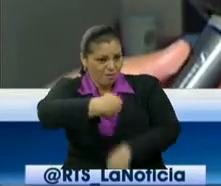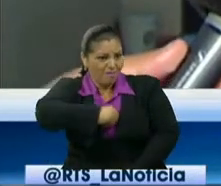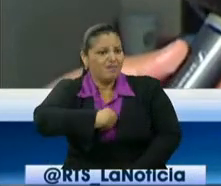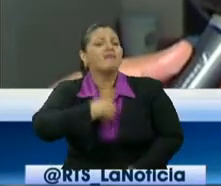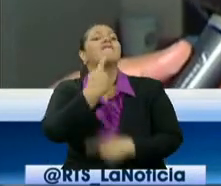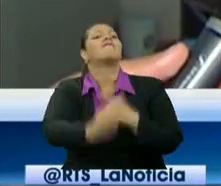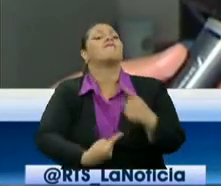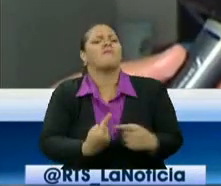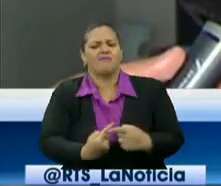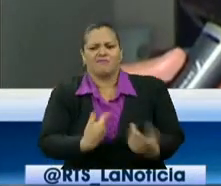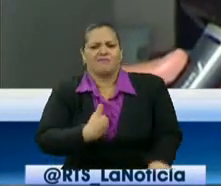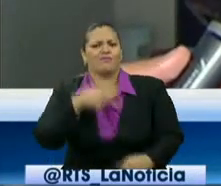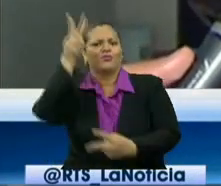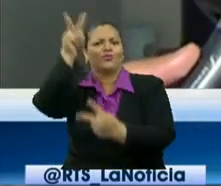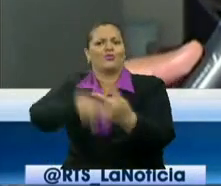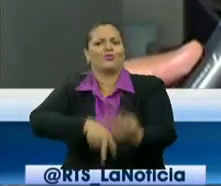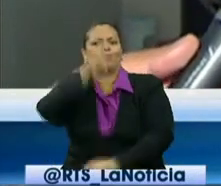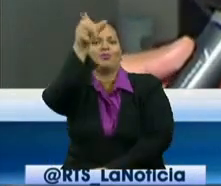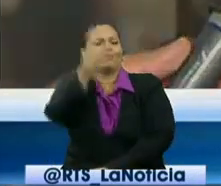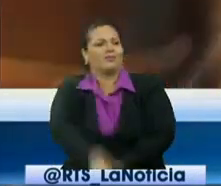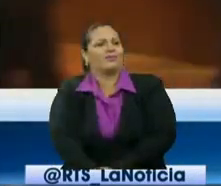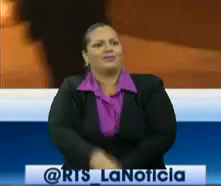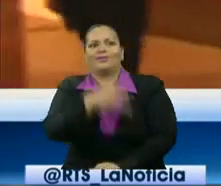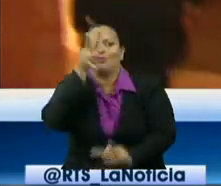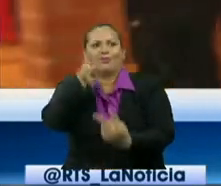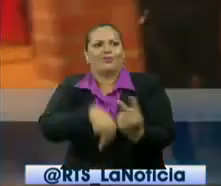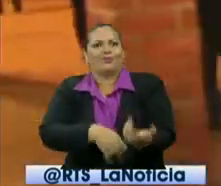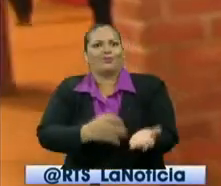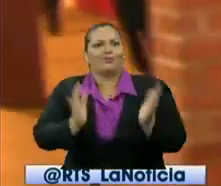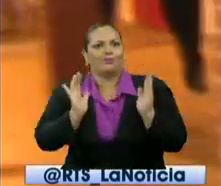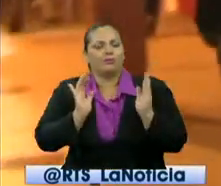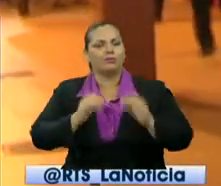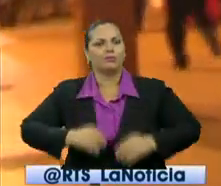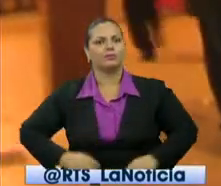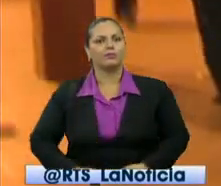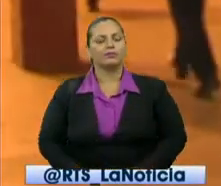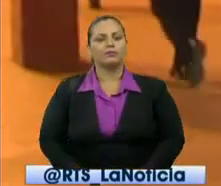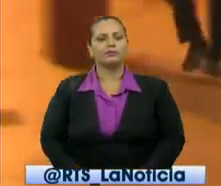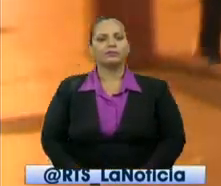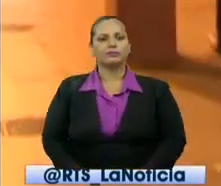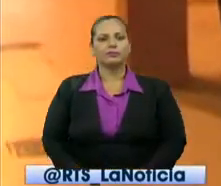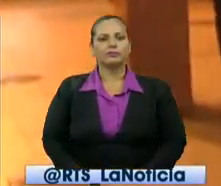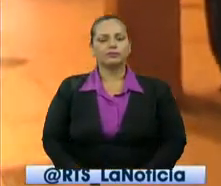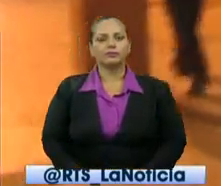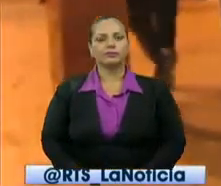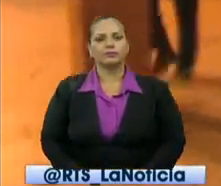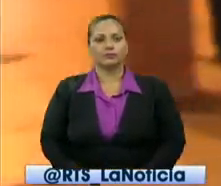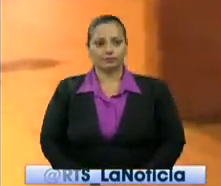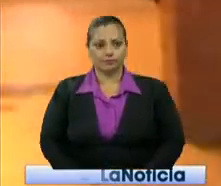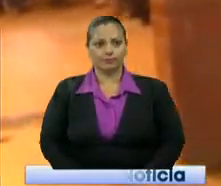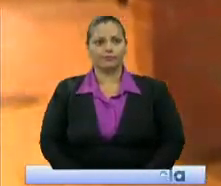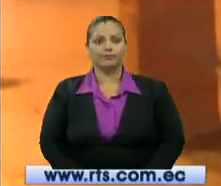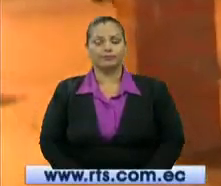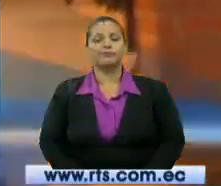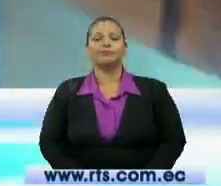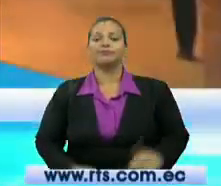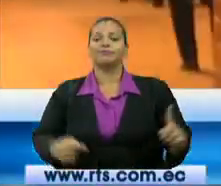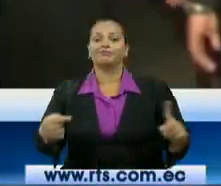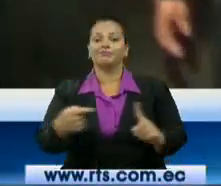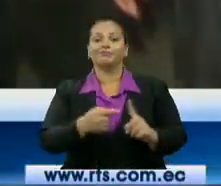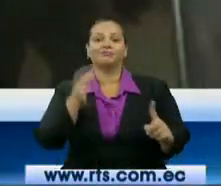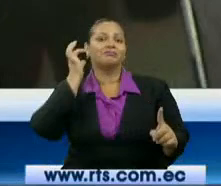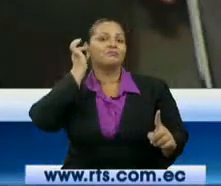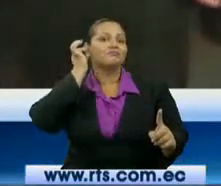conozco a esta señora es otra cosa y es que supuestamente la pared de extorsionadora se había identificado